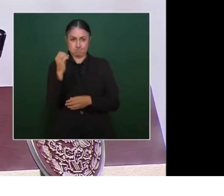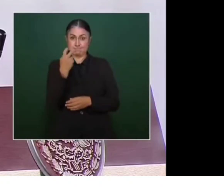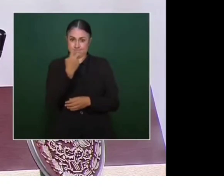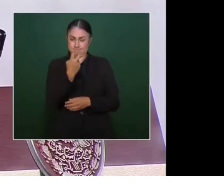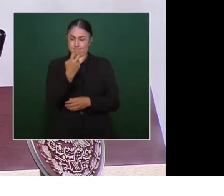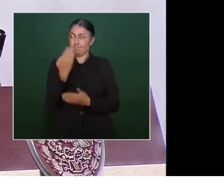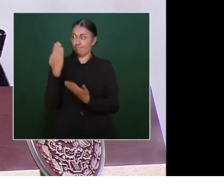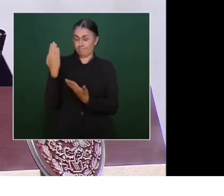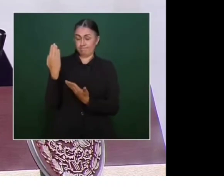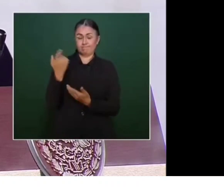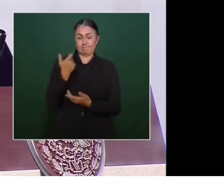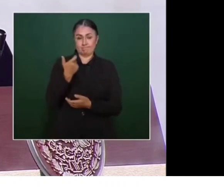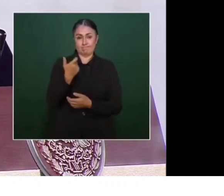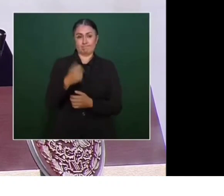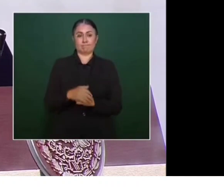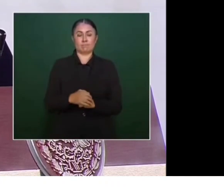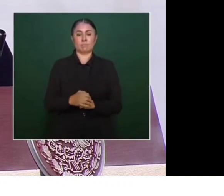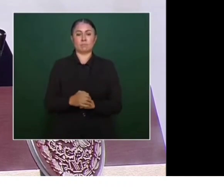o sea que